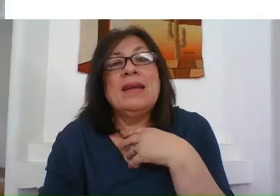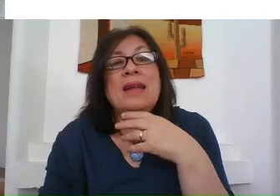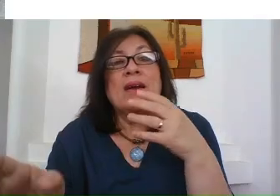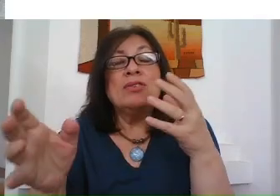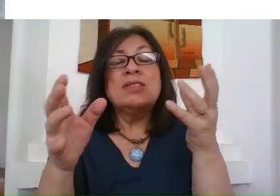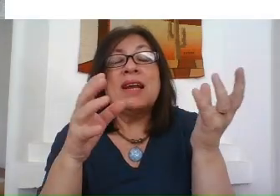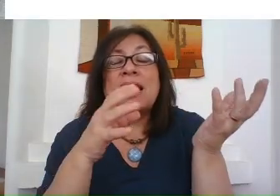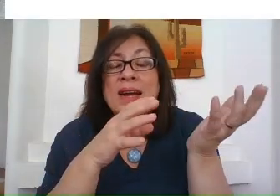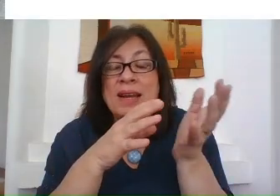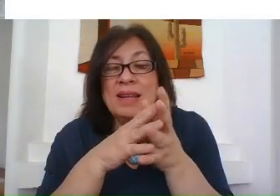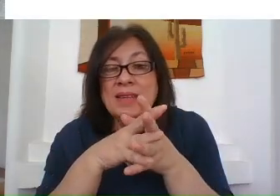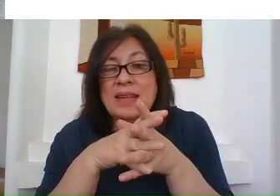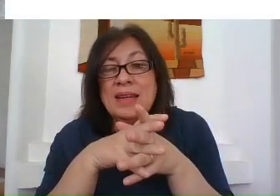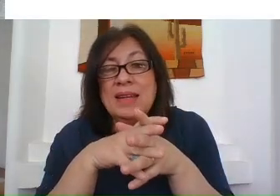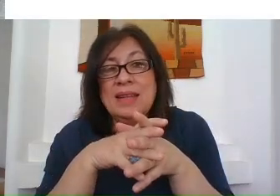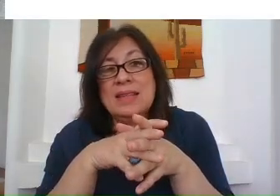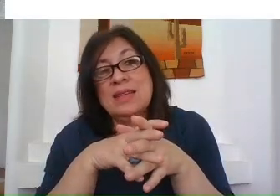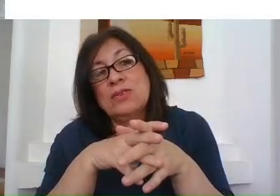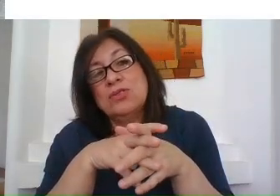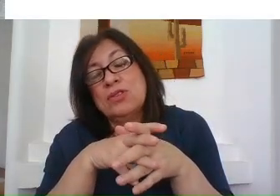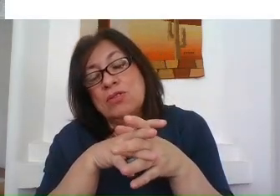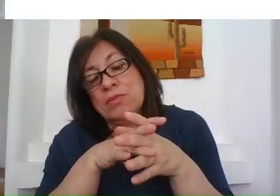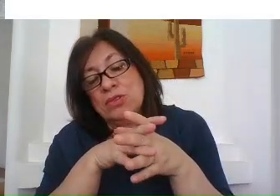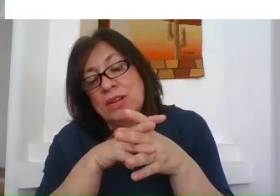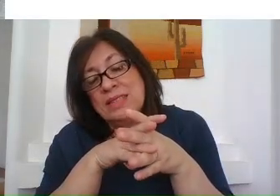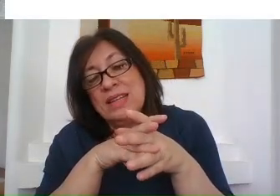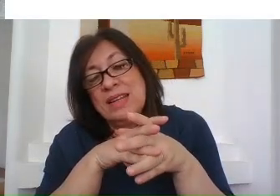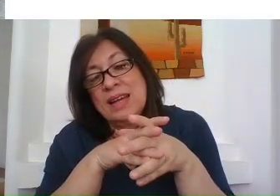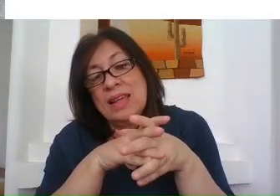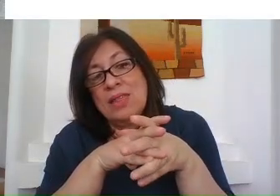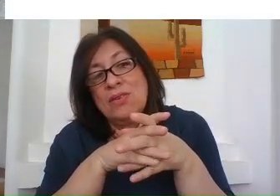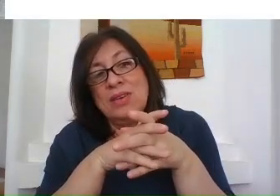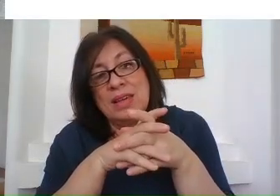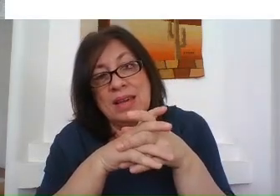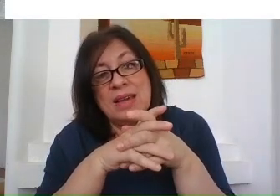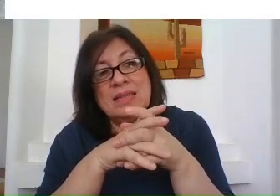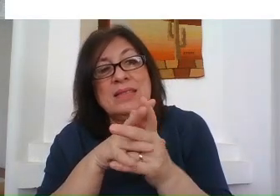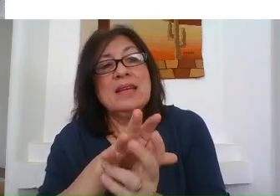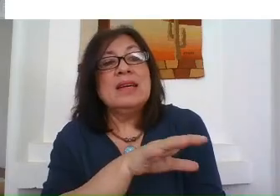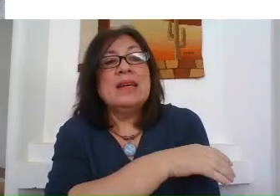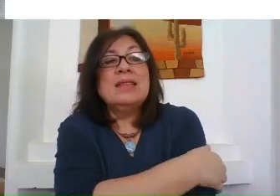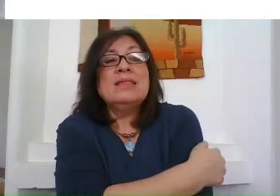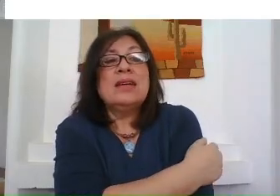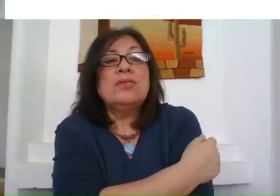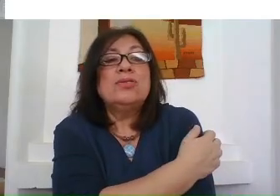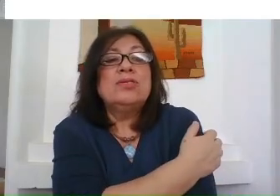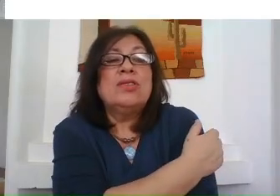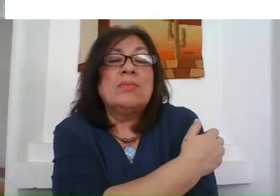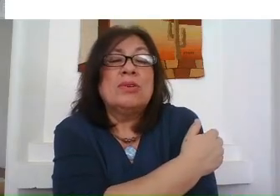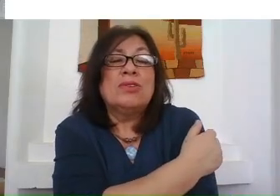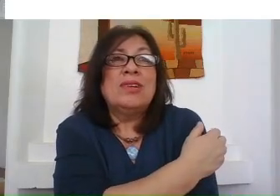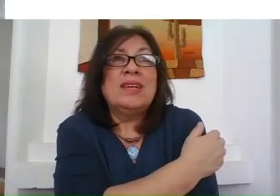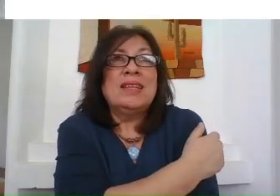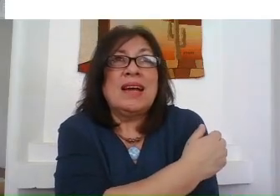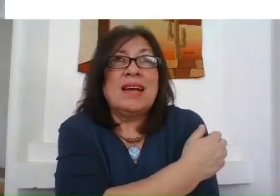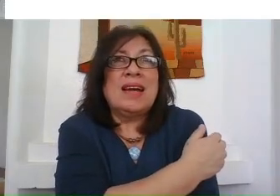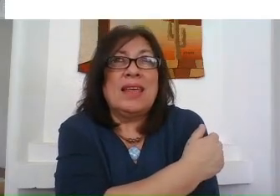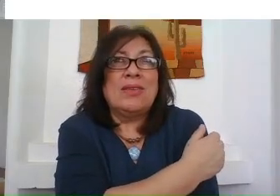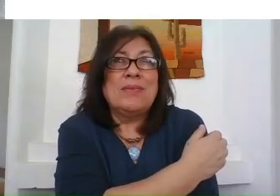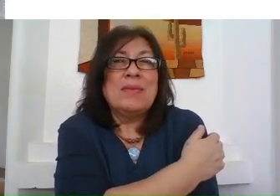eh, la contracara del desarrollo psicomotor acelerado y que es el desarrollo